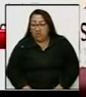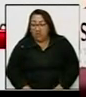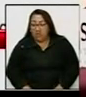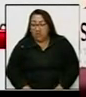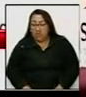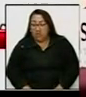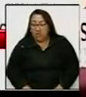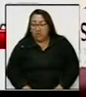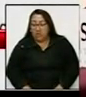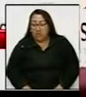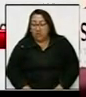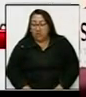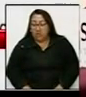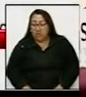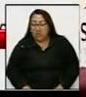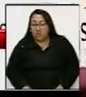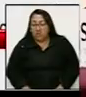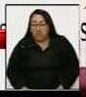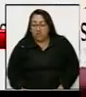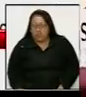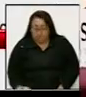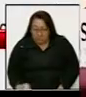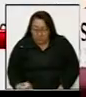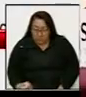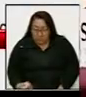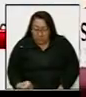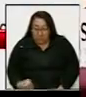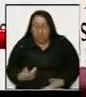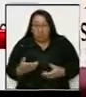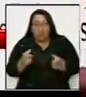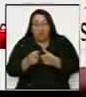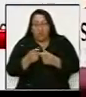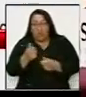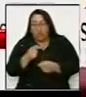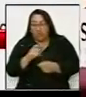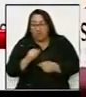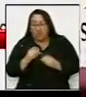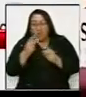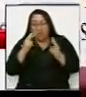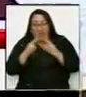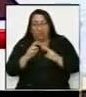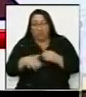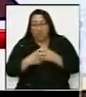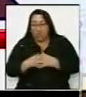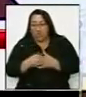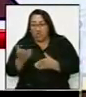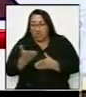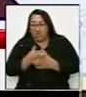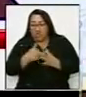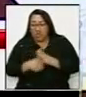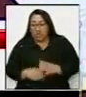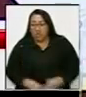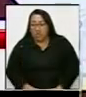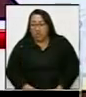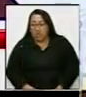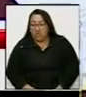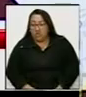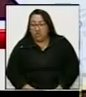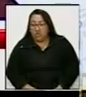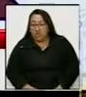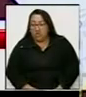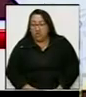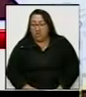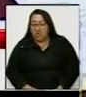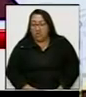me ha llegado el texto. Señor secretario técnico, por favor, ¿le alcanza al congresista Costa la verificación de que le llegó el correo electrónico con el